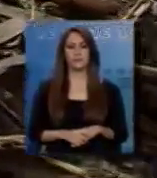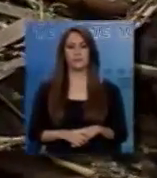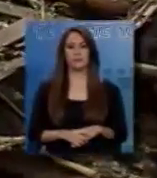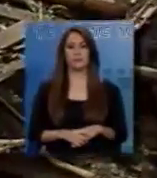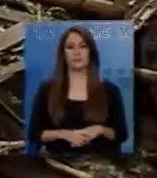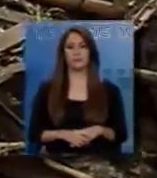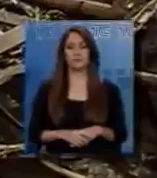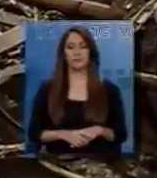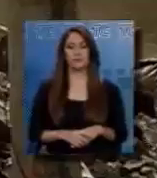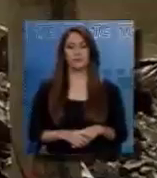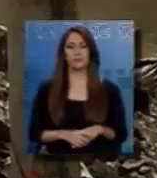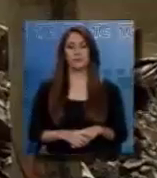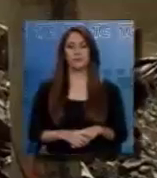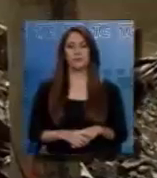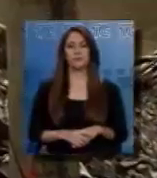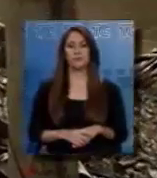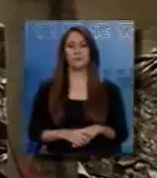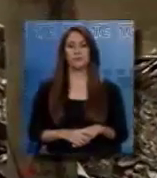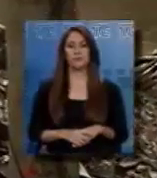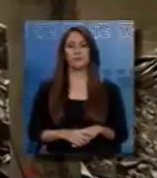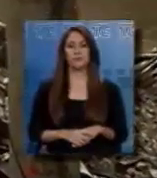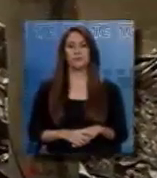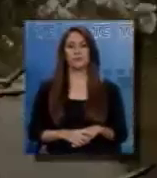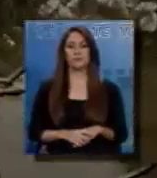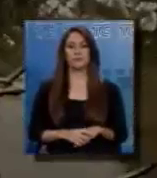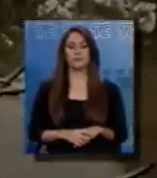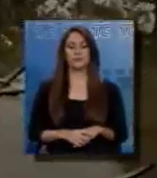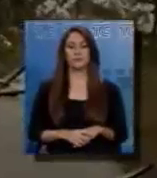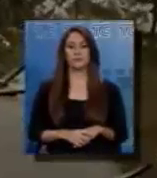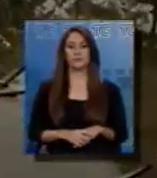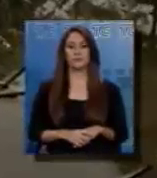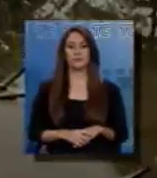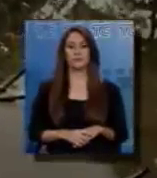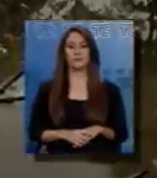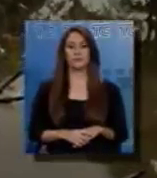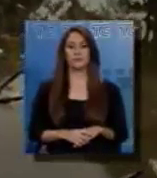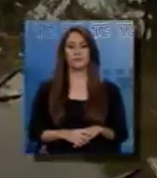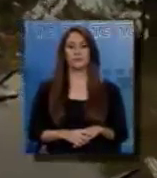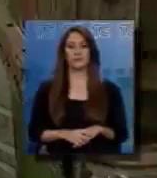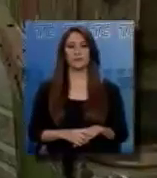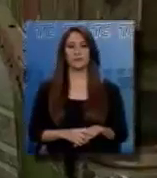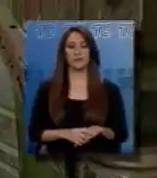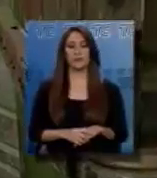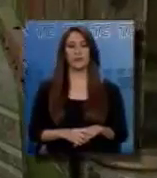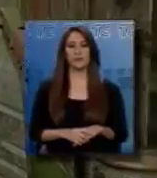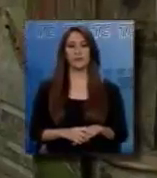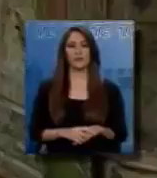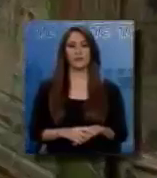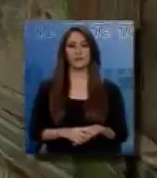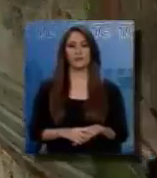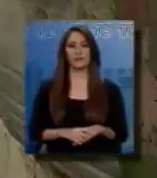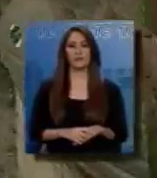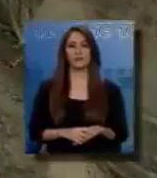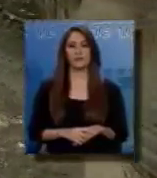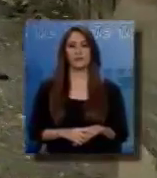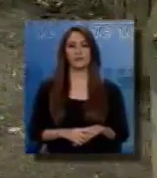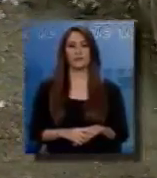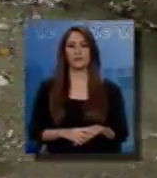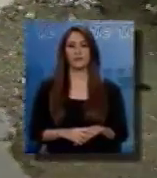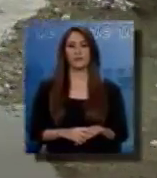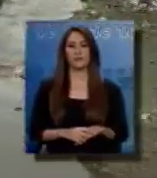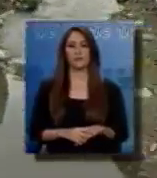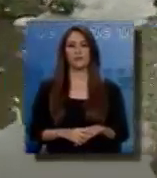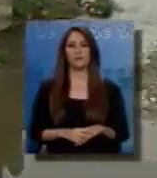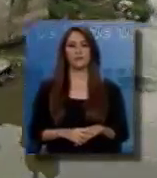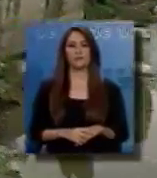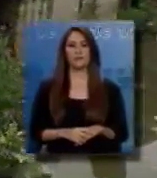2 años. Dos niños perdieron la vida al desbordarse un canal de drenaje y arrastrarlos dentro de su casa. De esa vivienda no queda